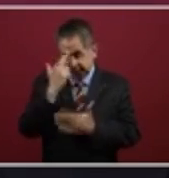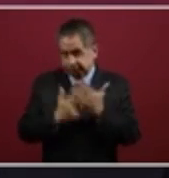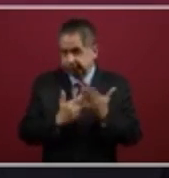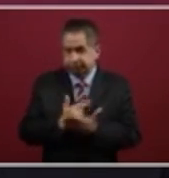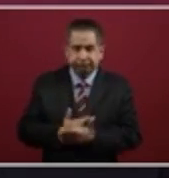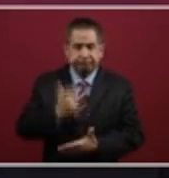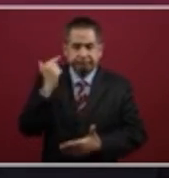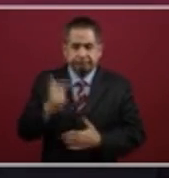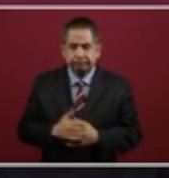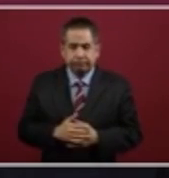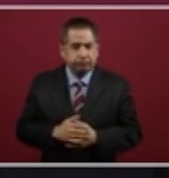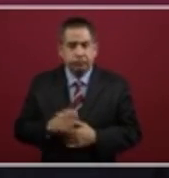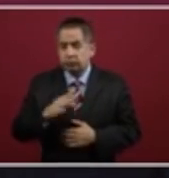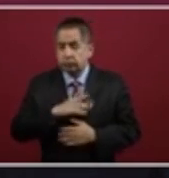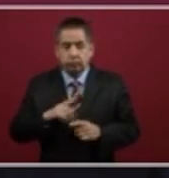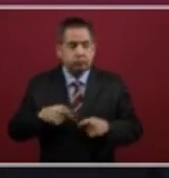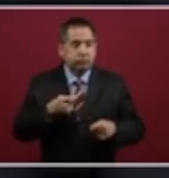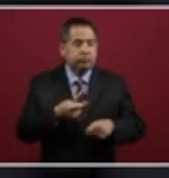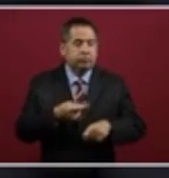No hay derecho a fianza,